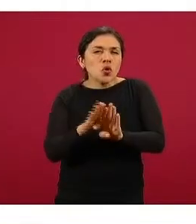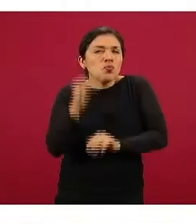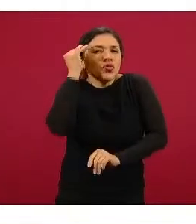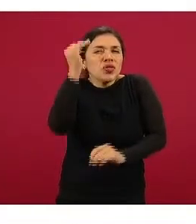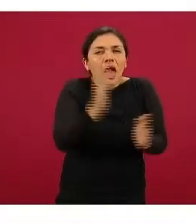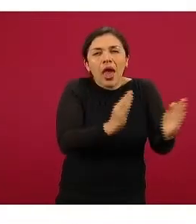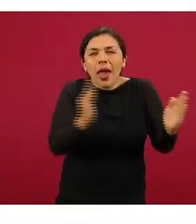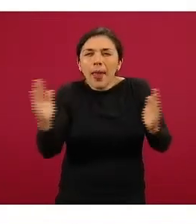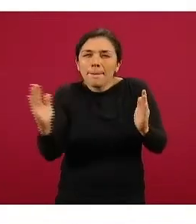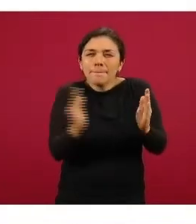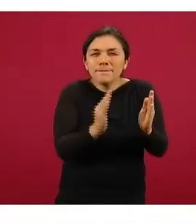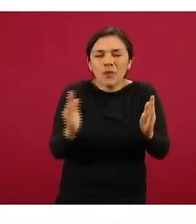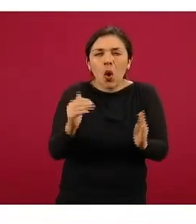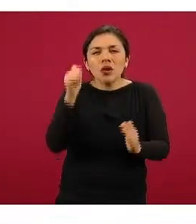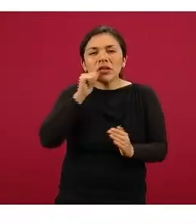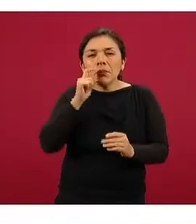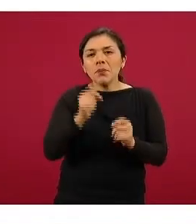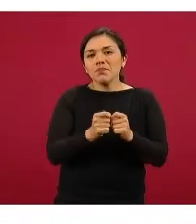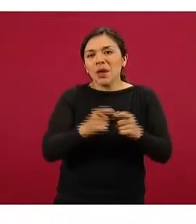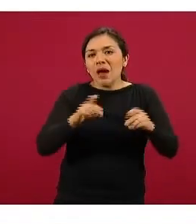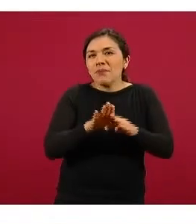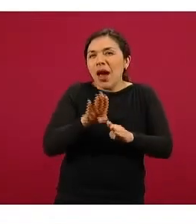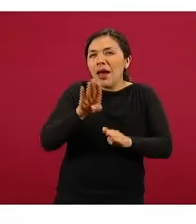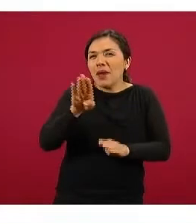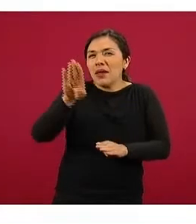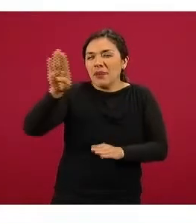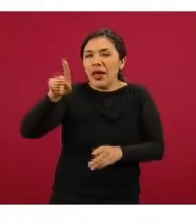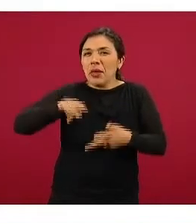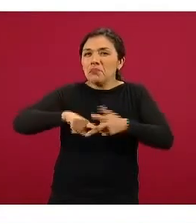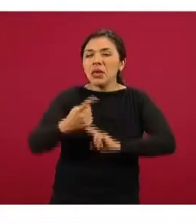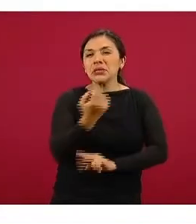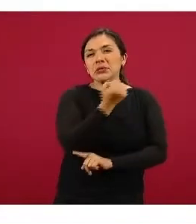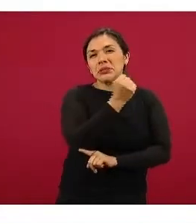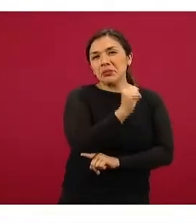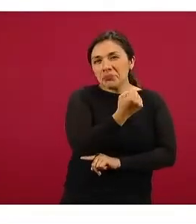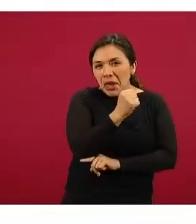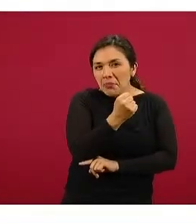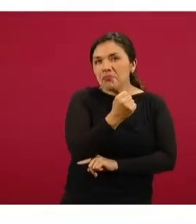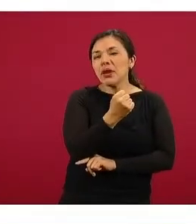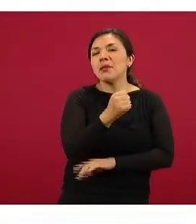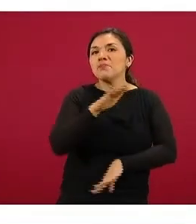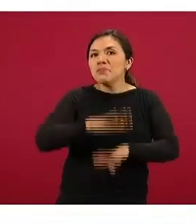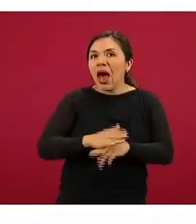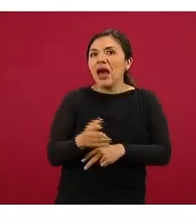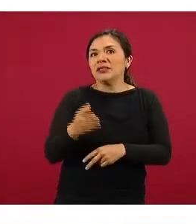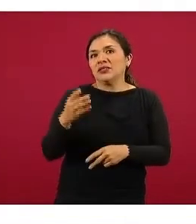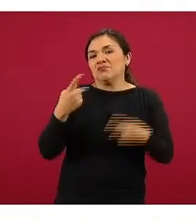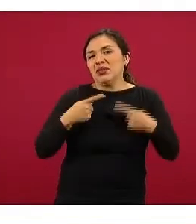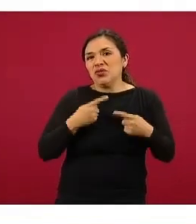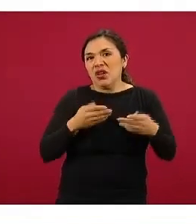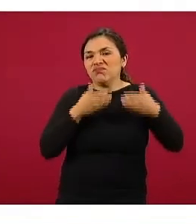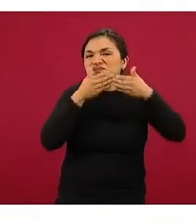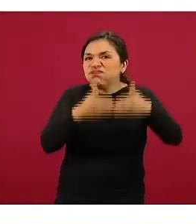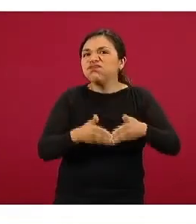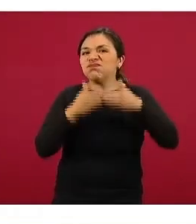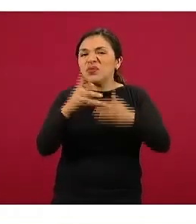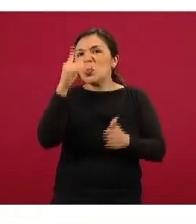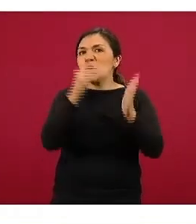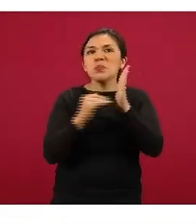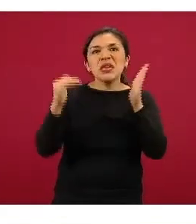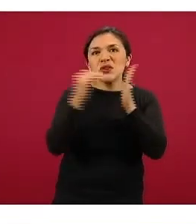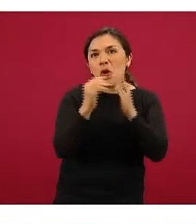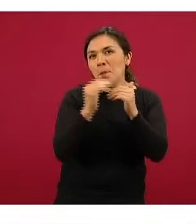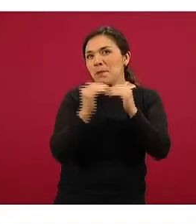temporadas, se venía creciendo. A partir de septiembre veníamos creciendo más del 1.000.000,